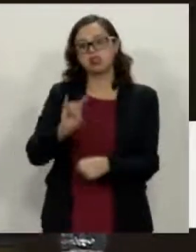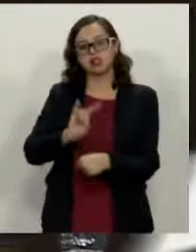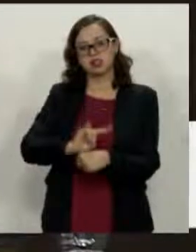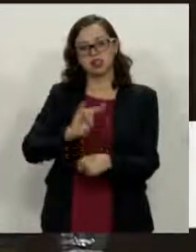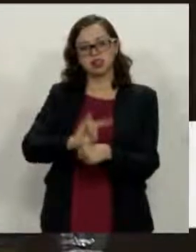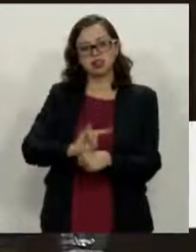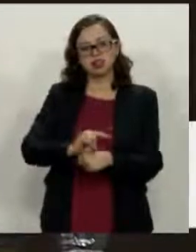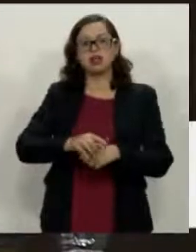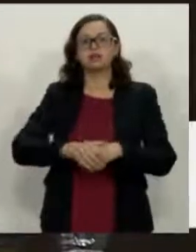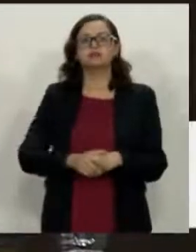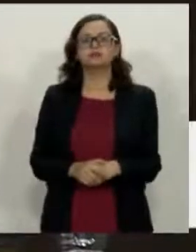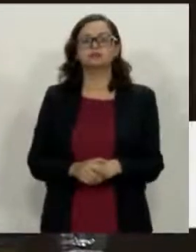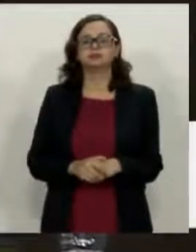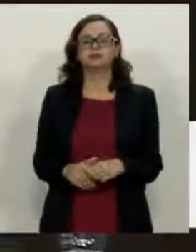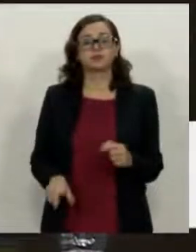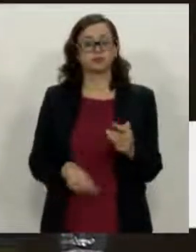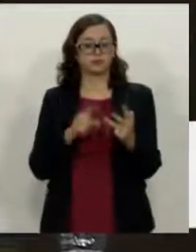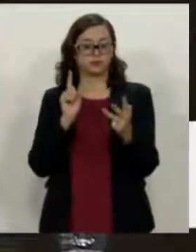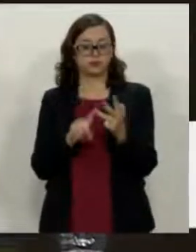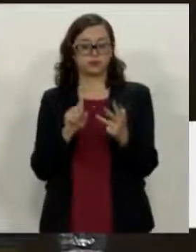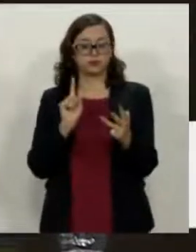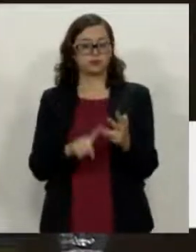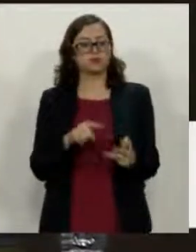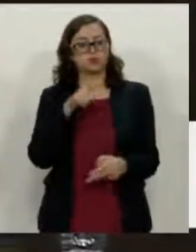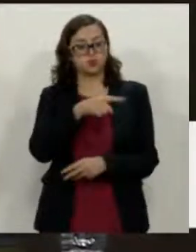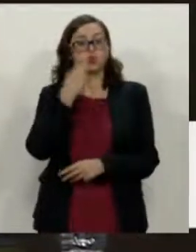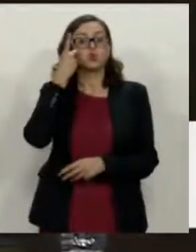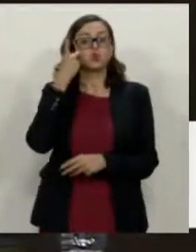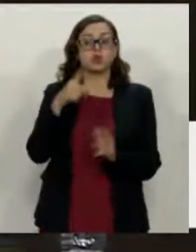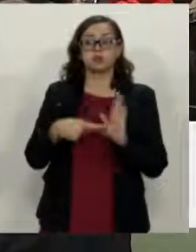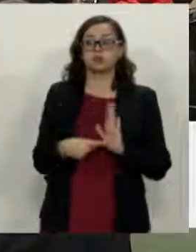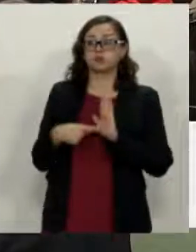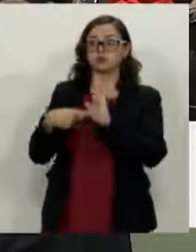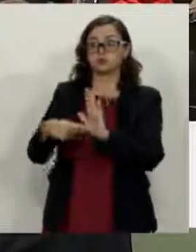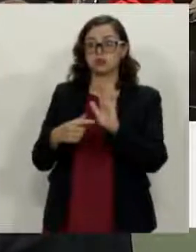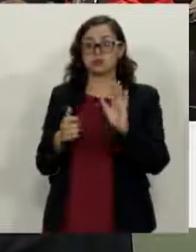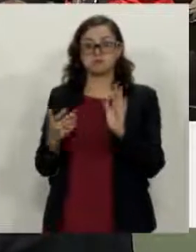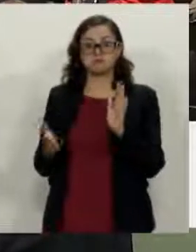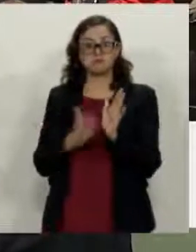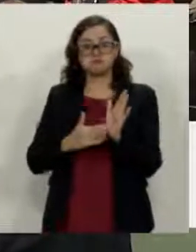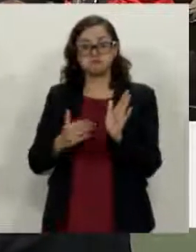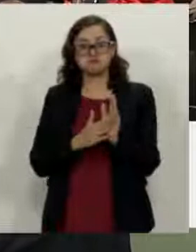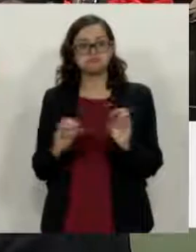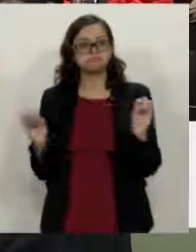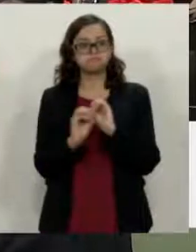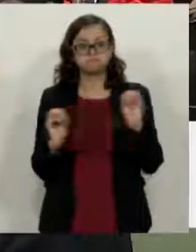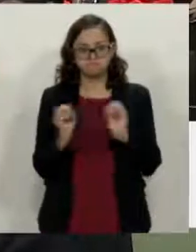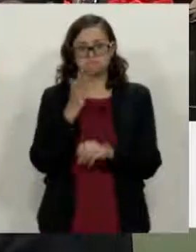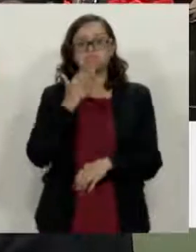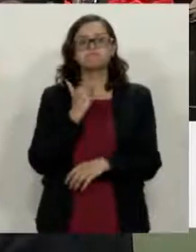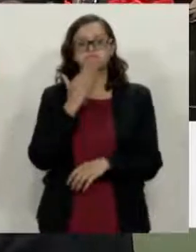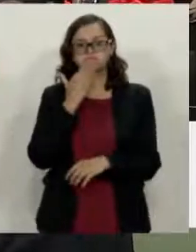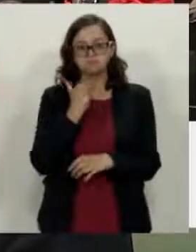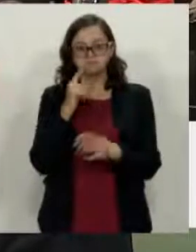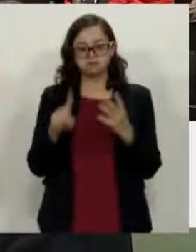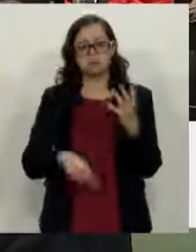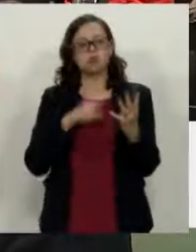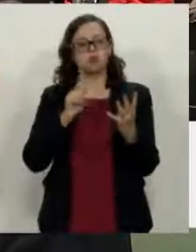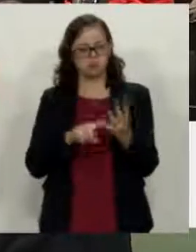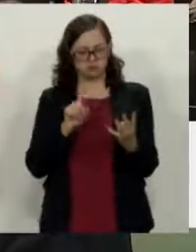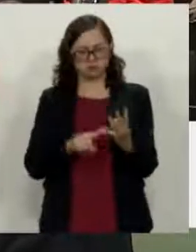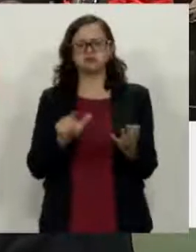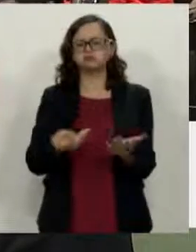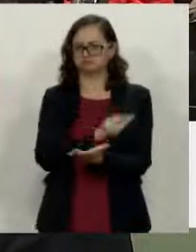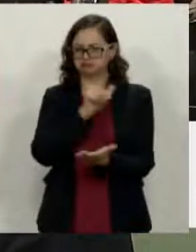cuyo titular no acredite su procedencia lícita. Cuarto, bienes de origen lícito cuyo